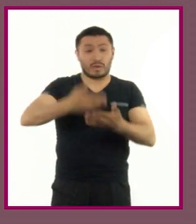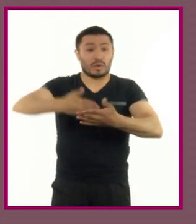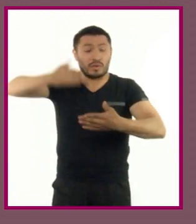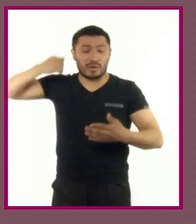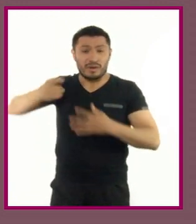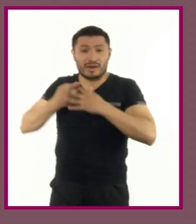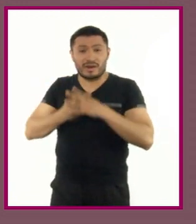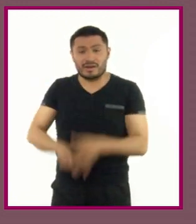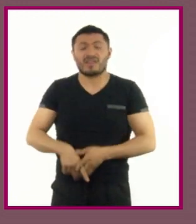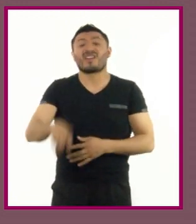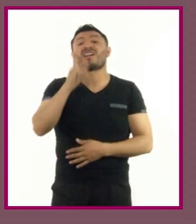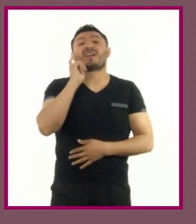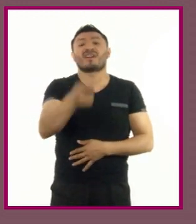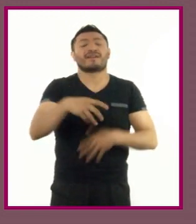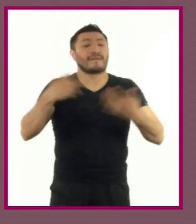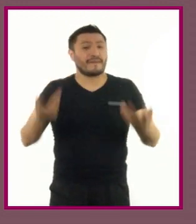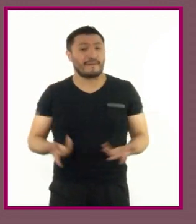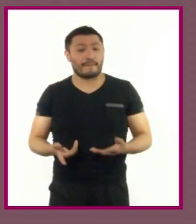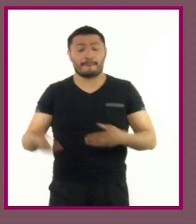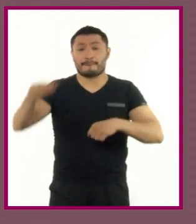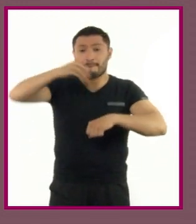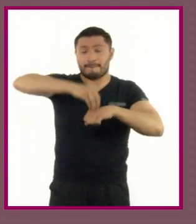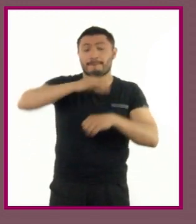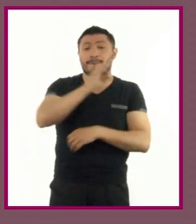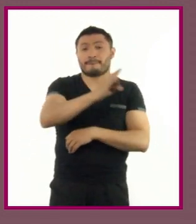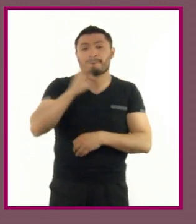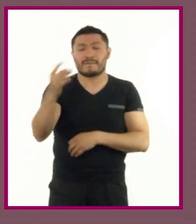sería, para poner una fecha,